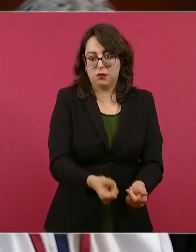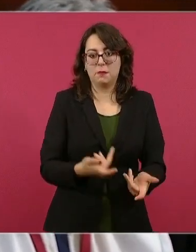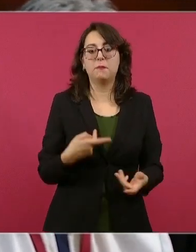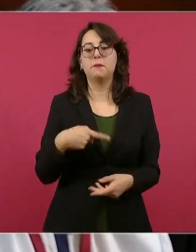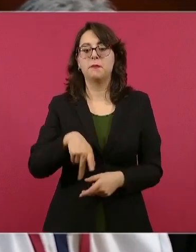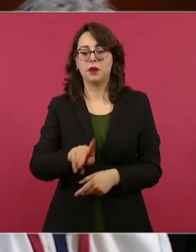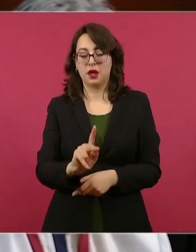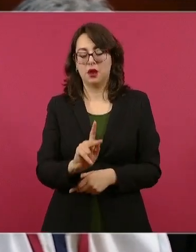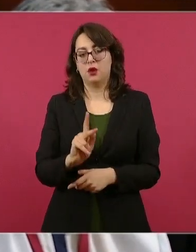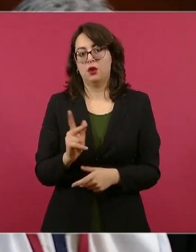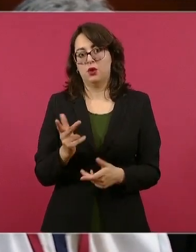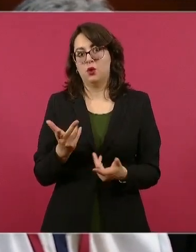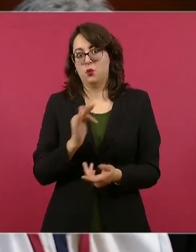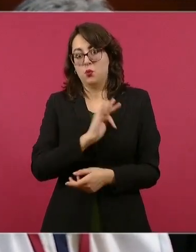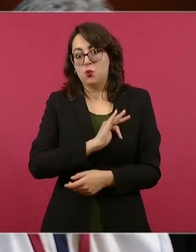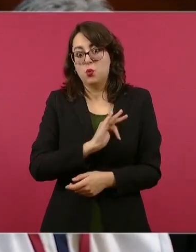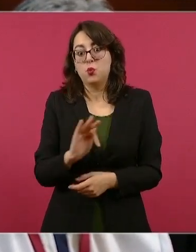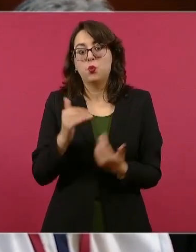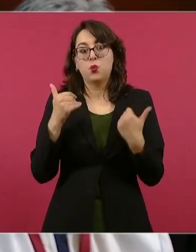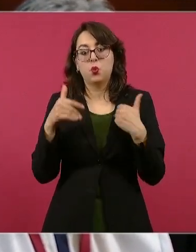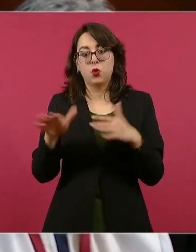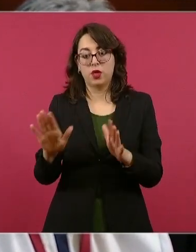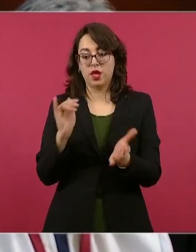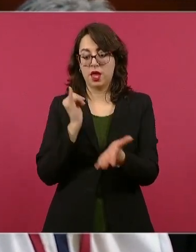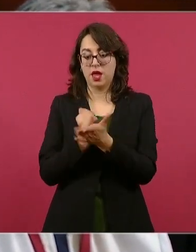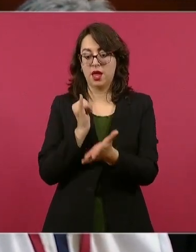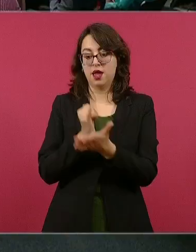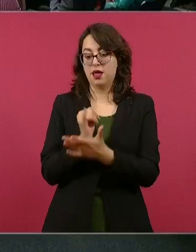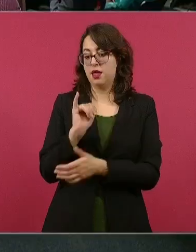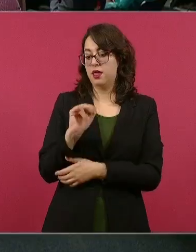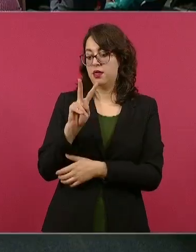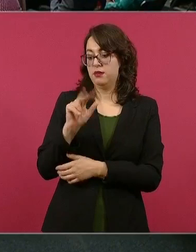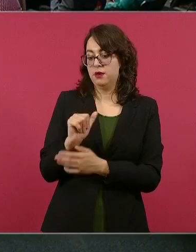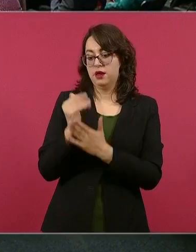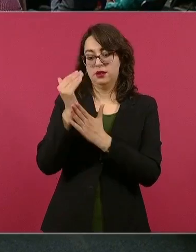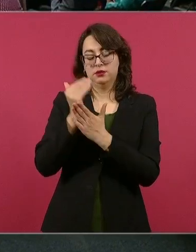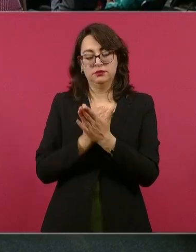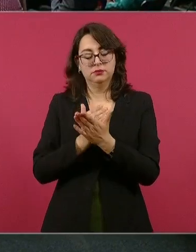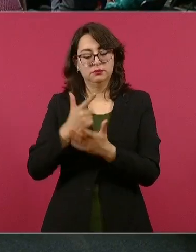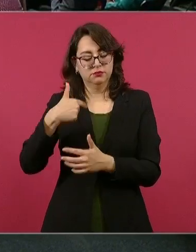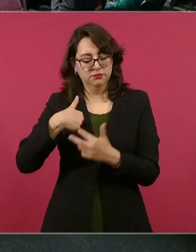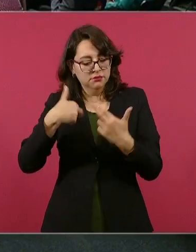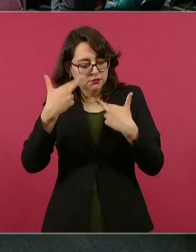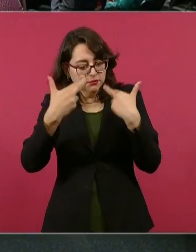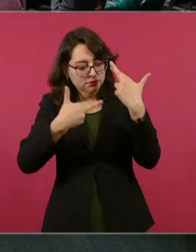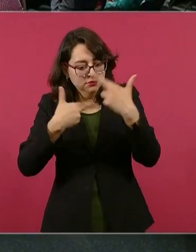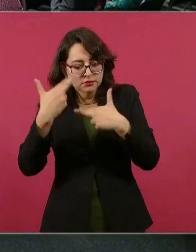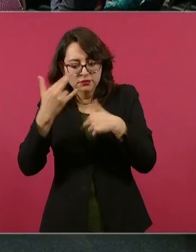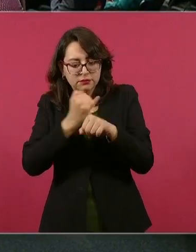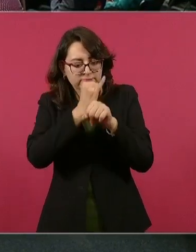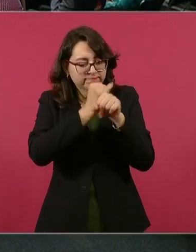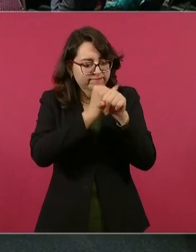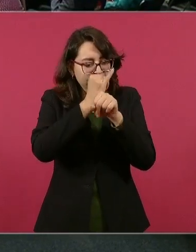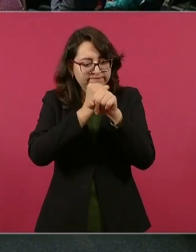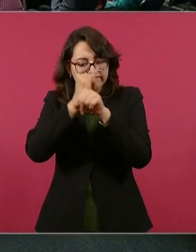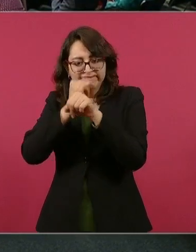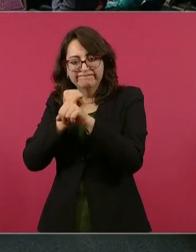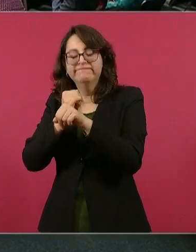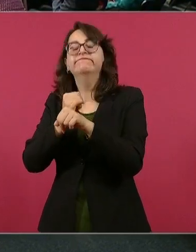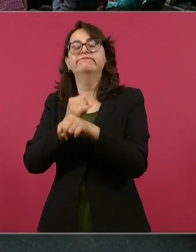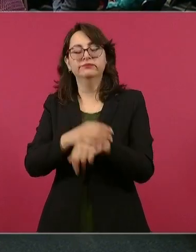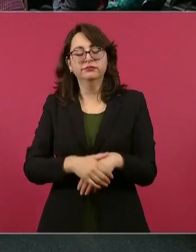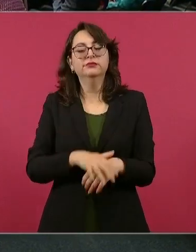facilitar económicamente. Este aumento del IVA, yo lo estuve checando al alimento de los animales,